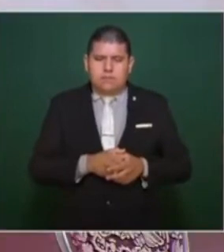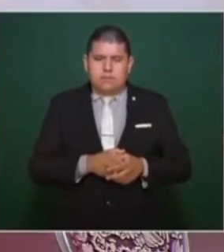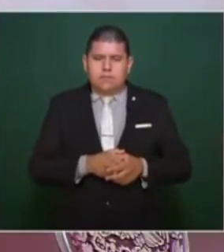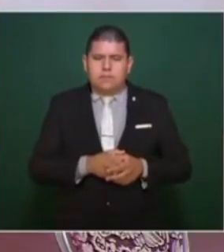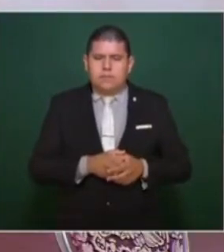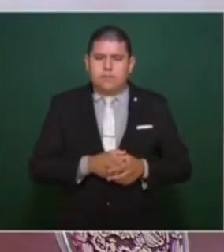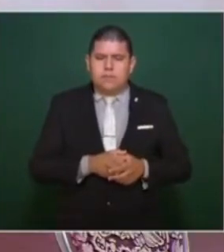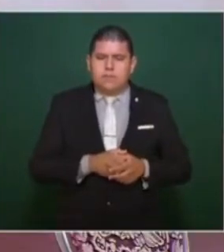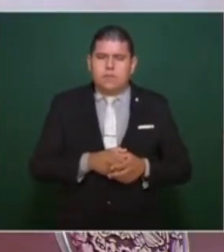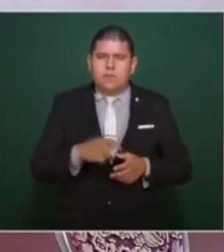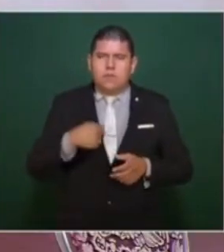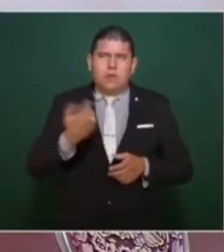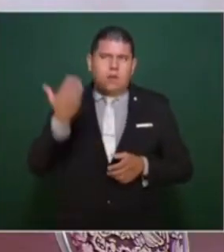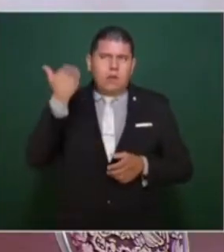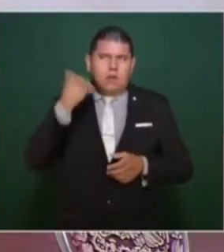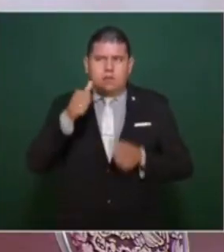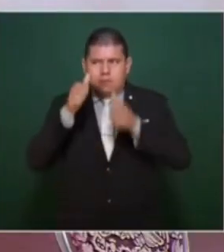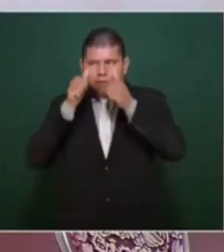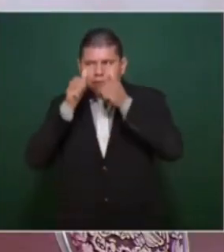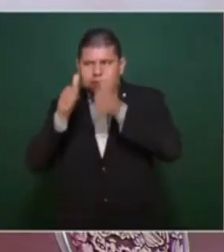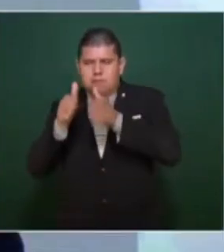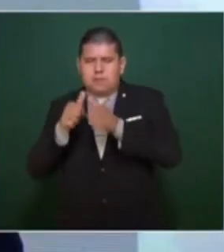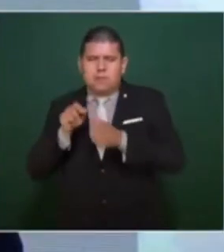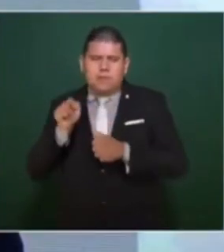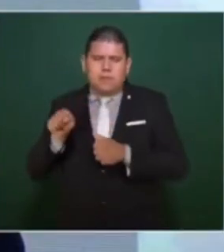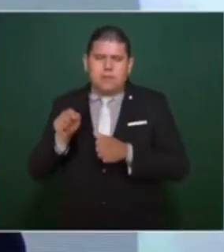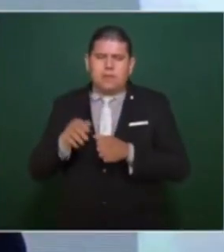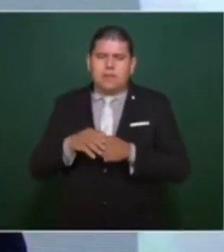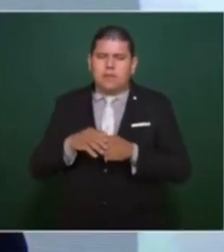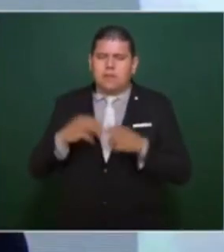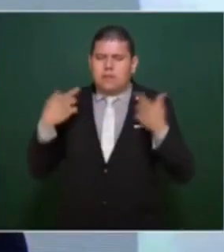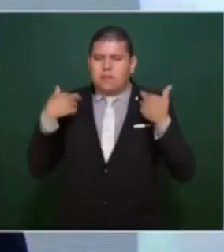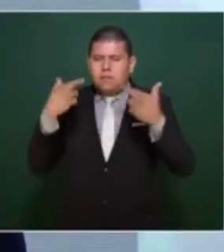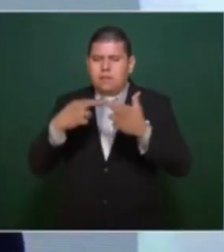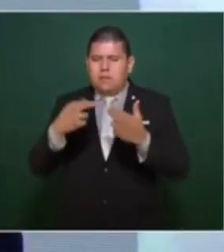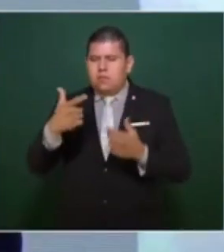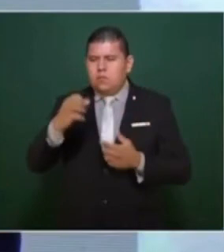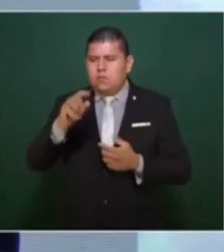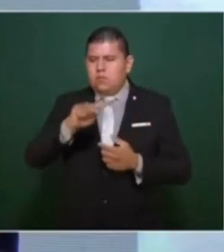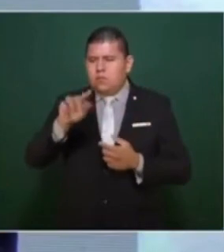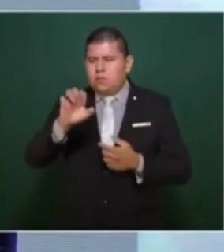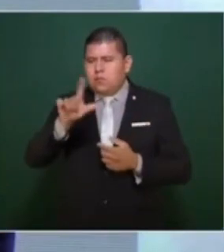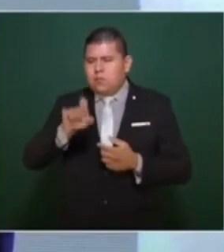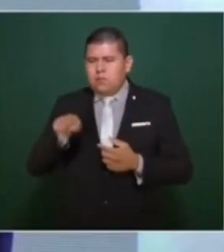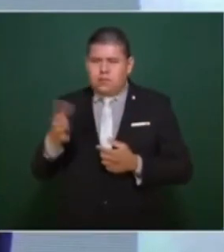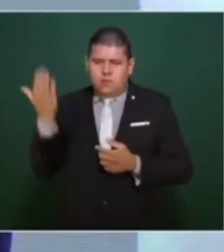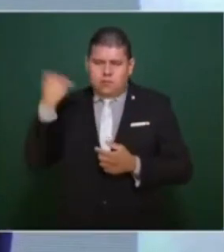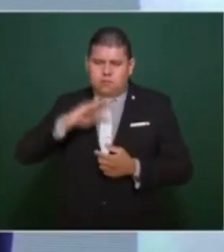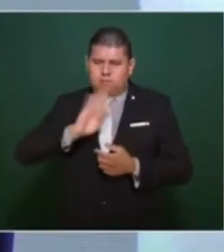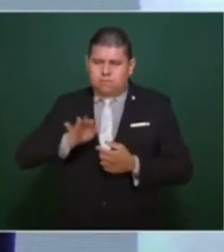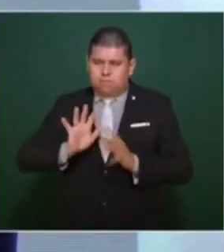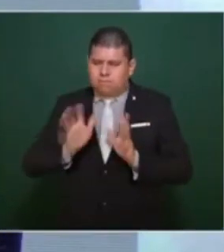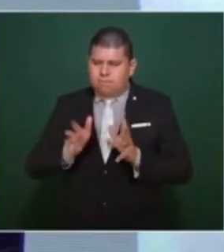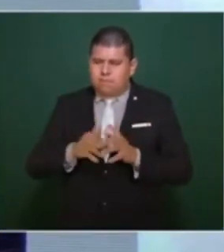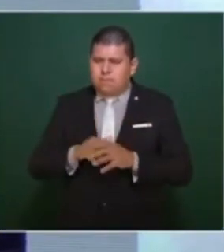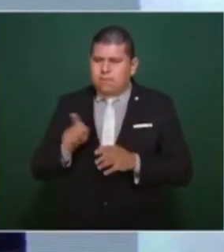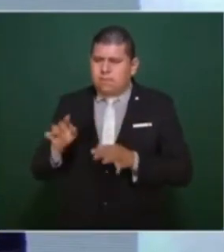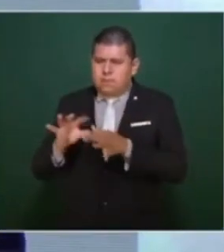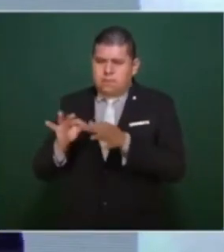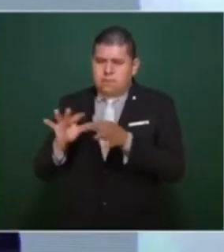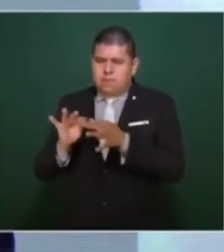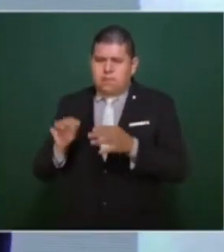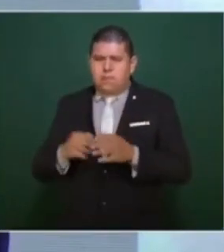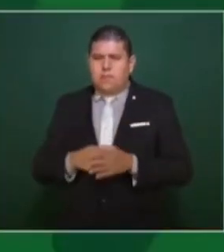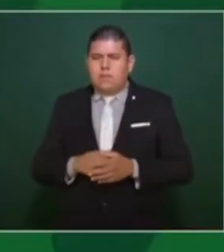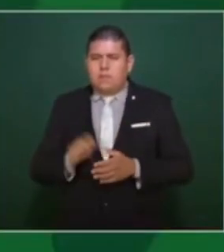Se lo escuché en una ocasión riéndose al maestro González Pedrero, que en paz descanse, que decía don